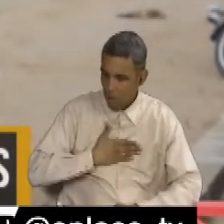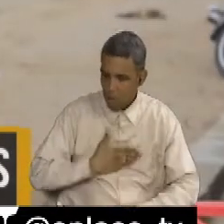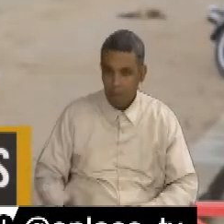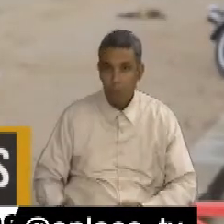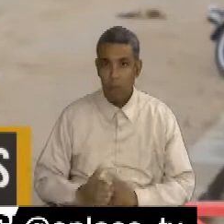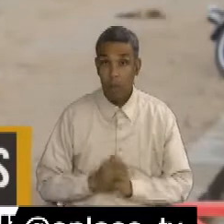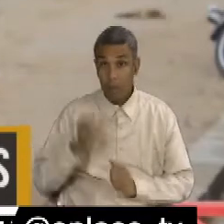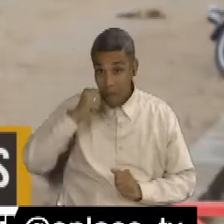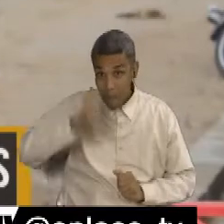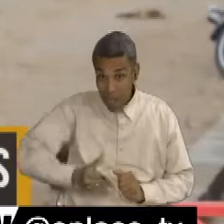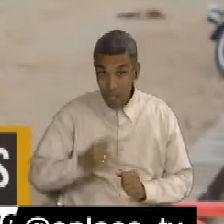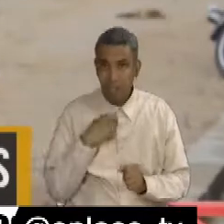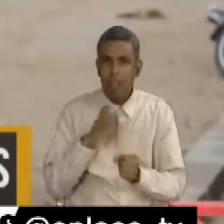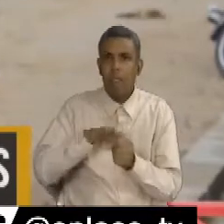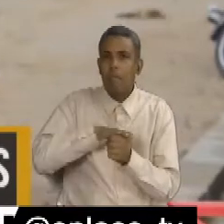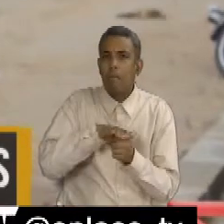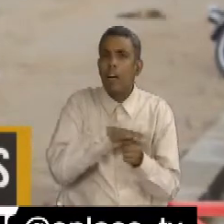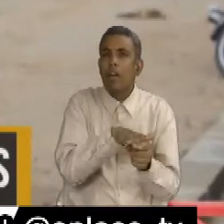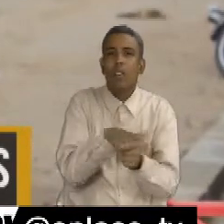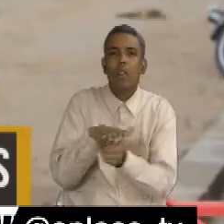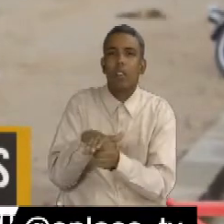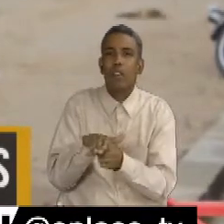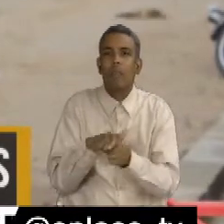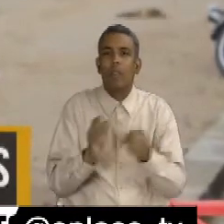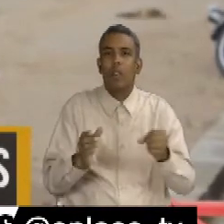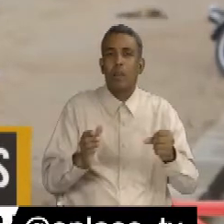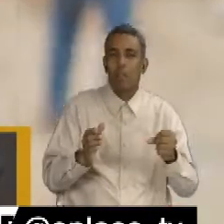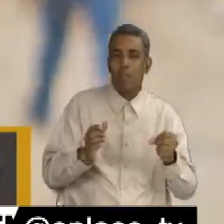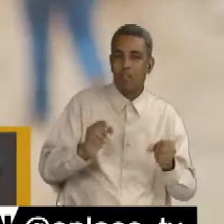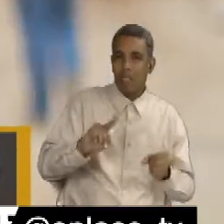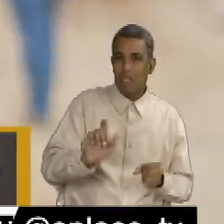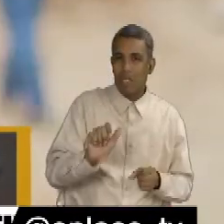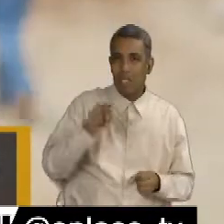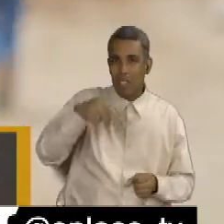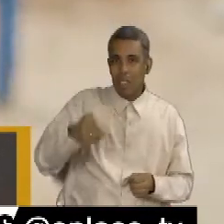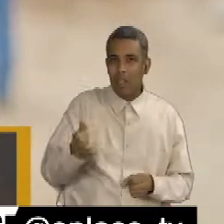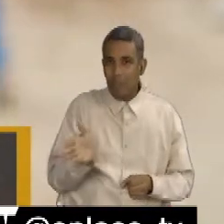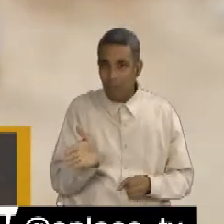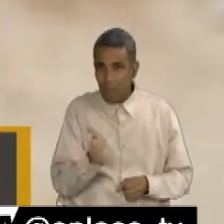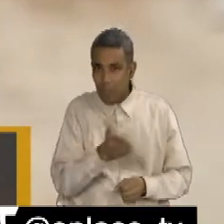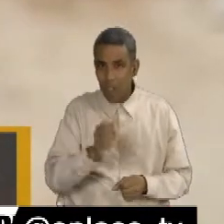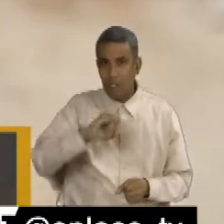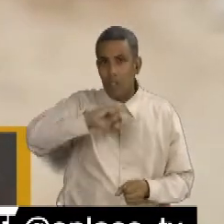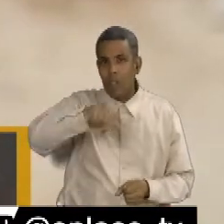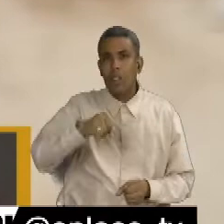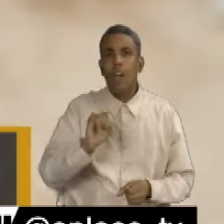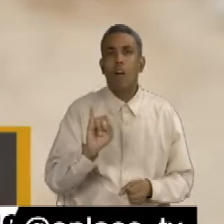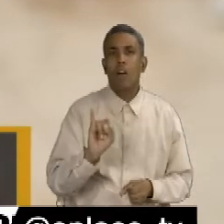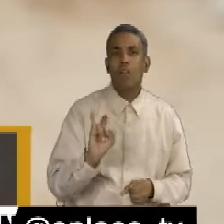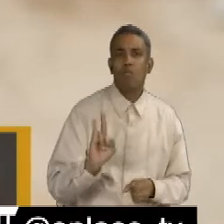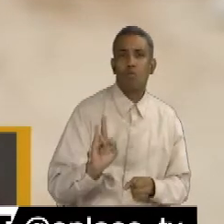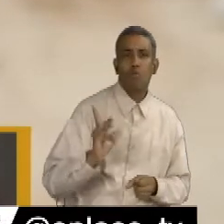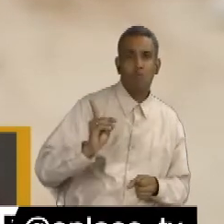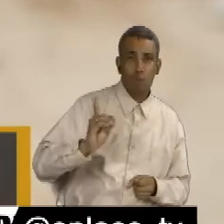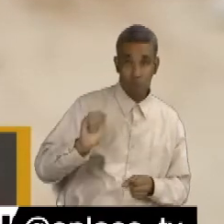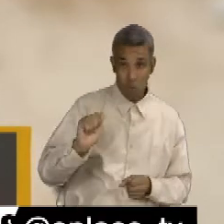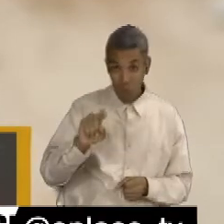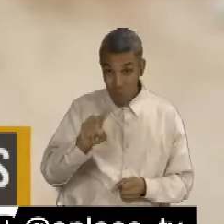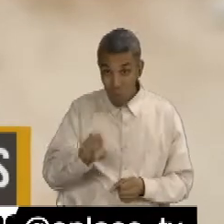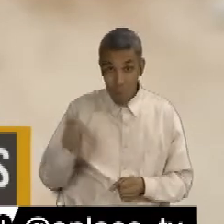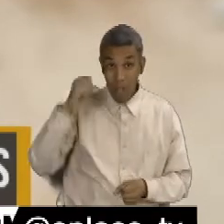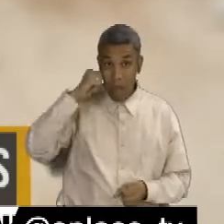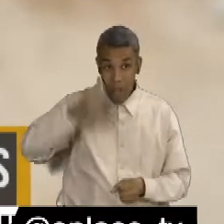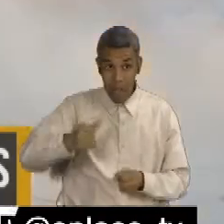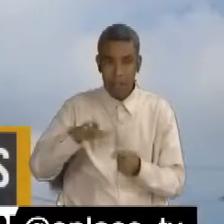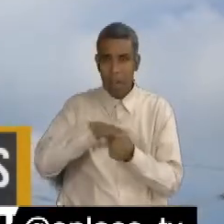las obras de autopavimentación también inicien en el barrio San Judas. Ya para mañana vamos a empezar en el barrio San